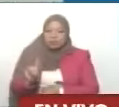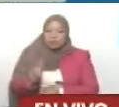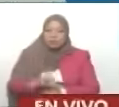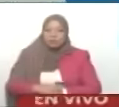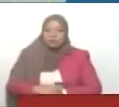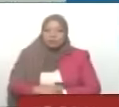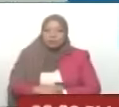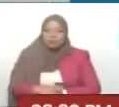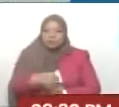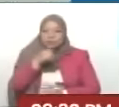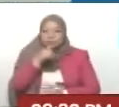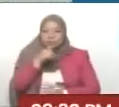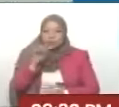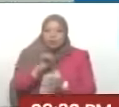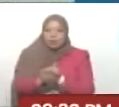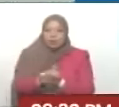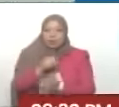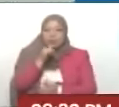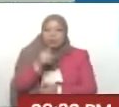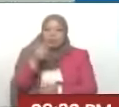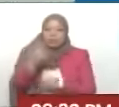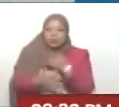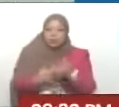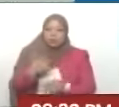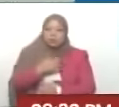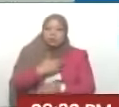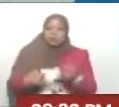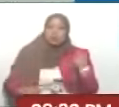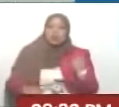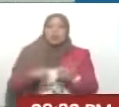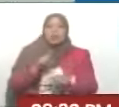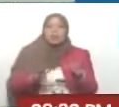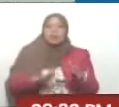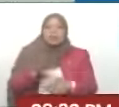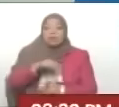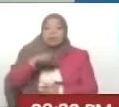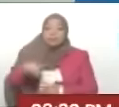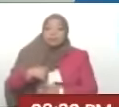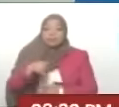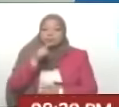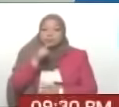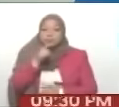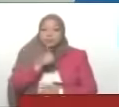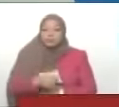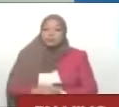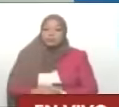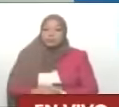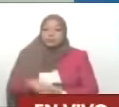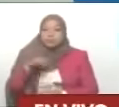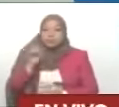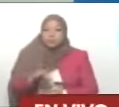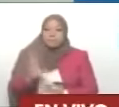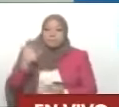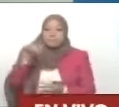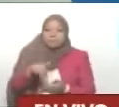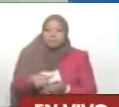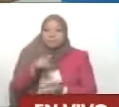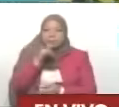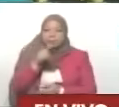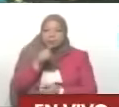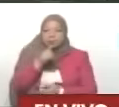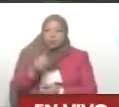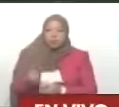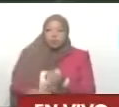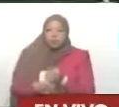a María Antonia León, de 64 años de edad, nació en El Hatillo, Estado Miranda,